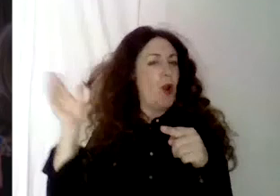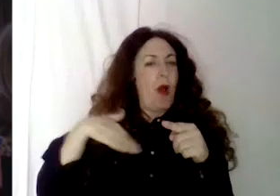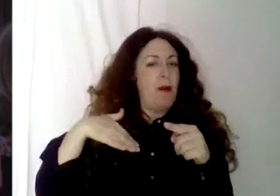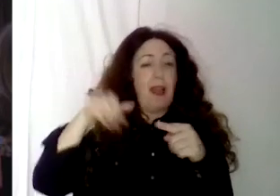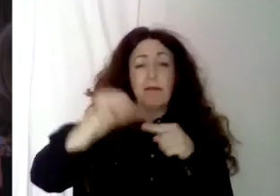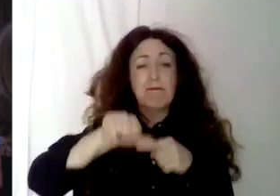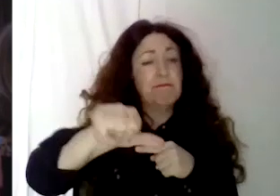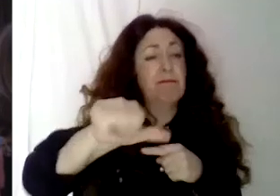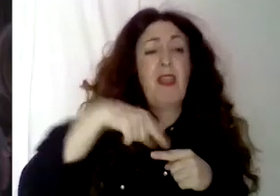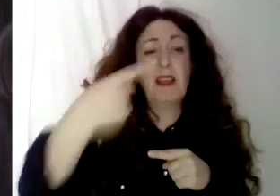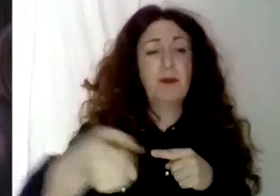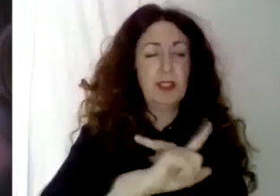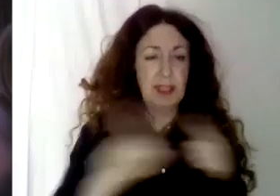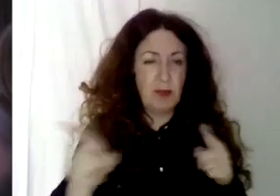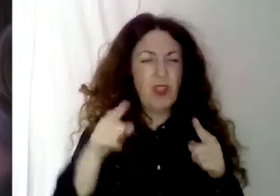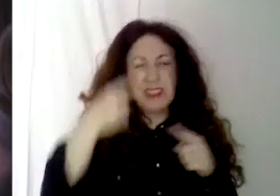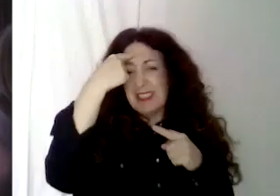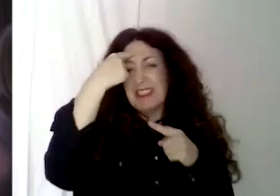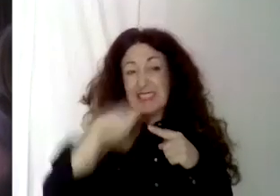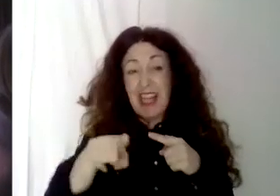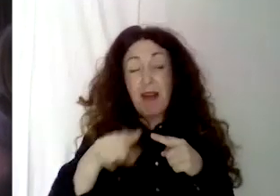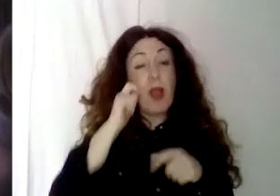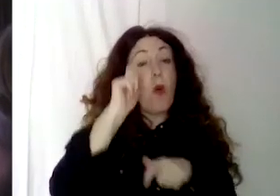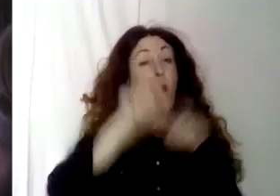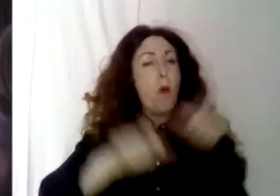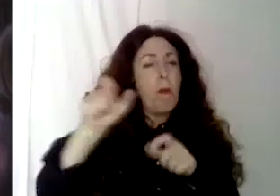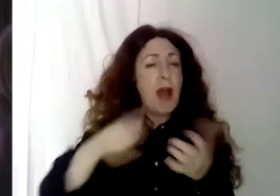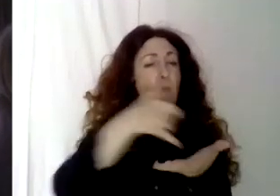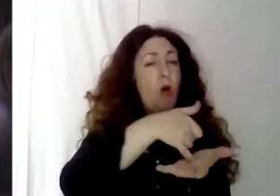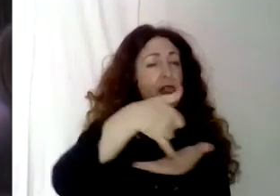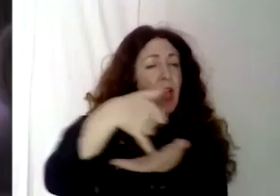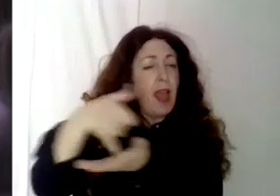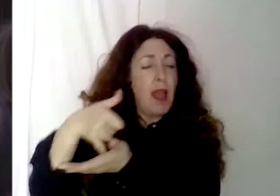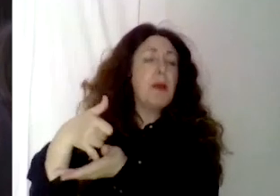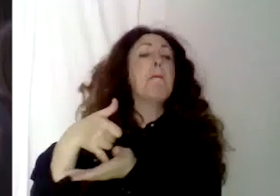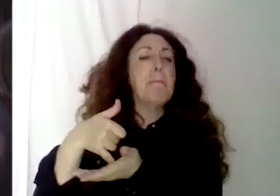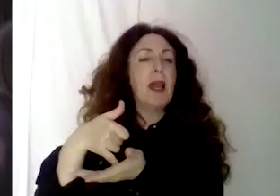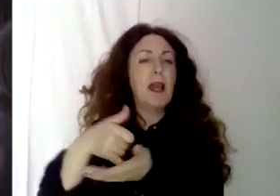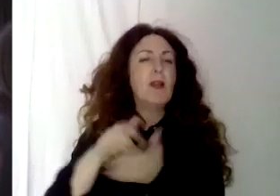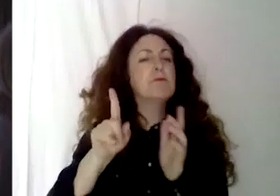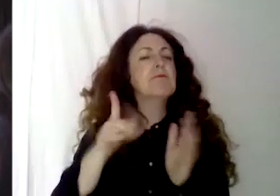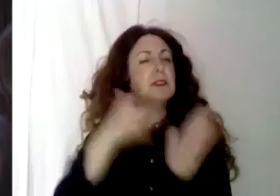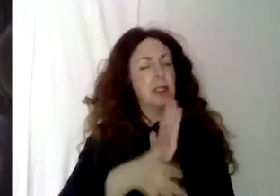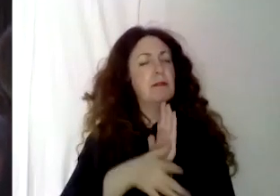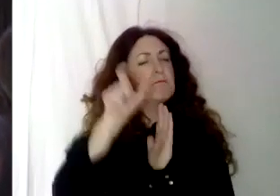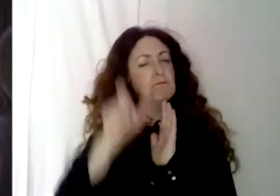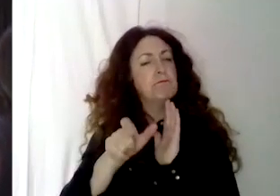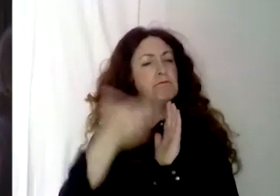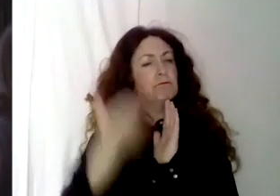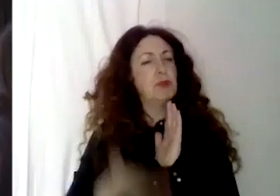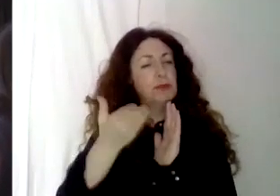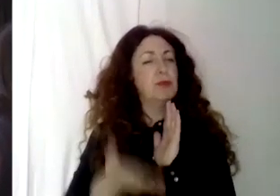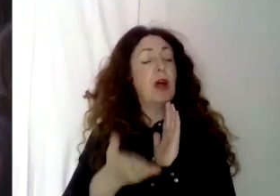sus debilidades, el ser humano es grande y como tal debe cumplir un